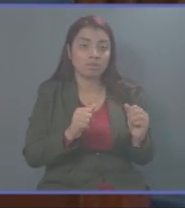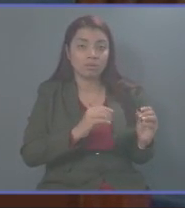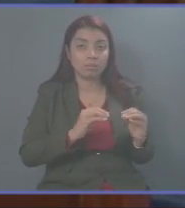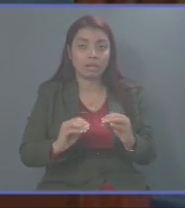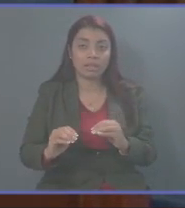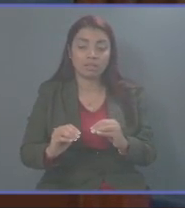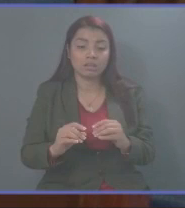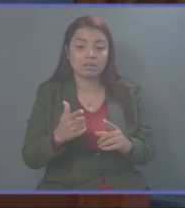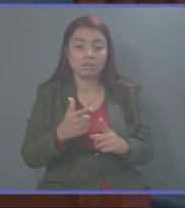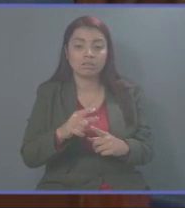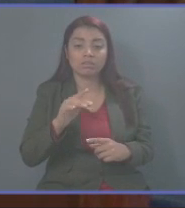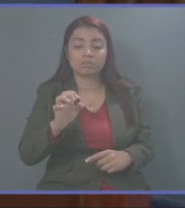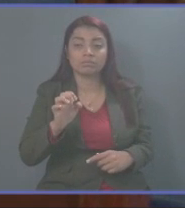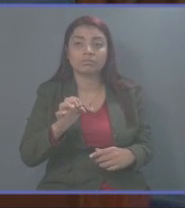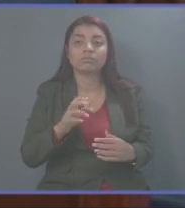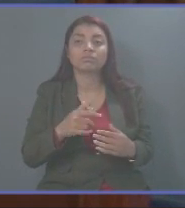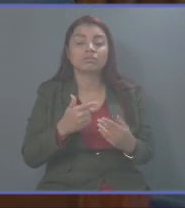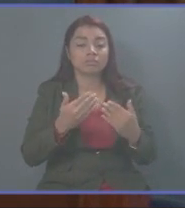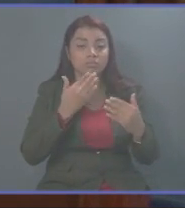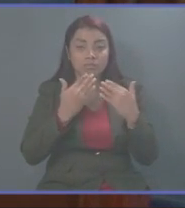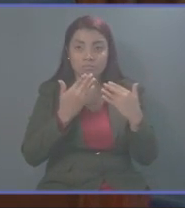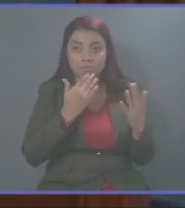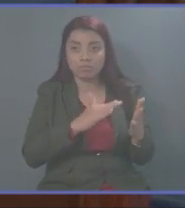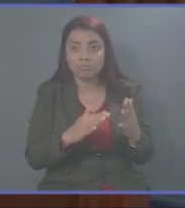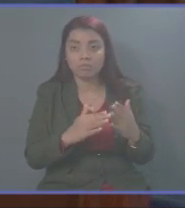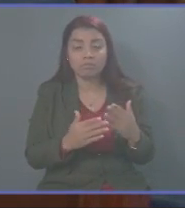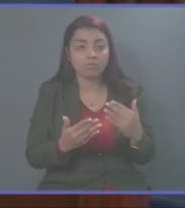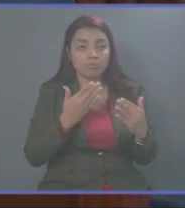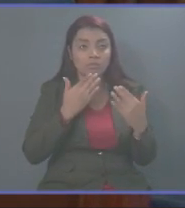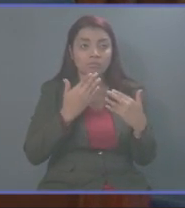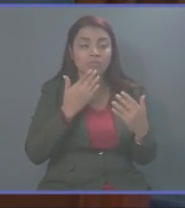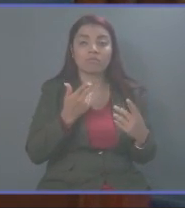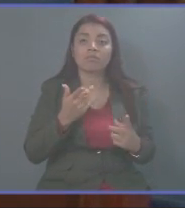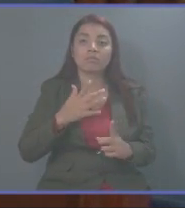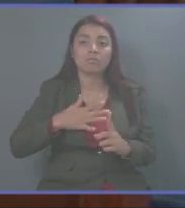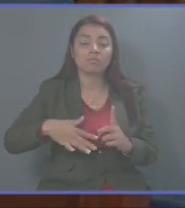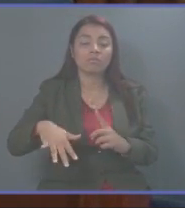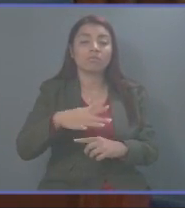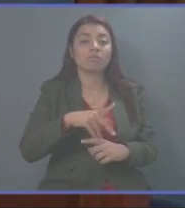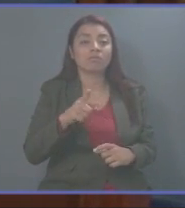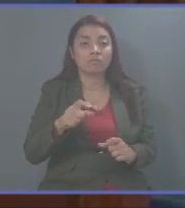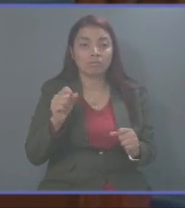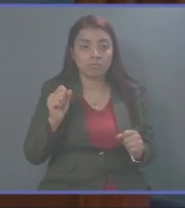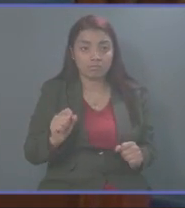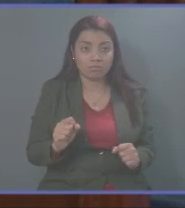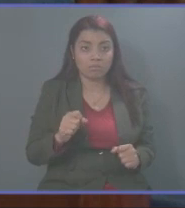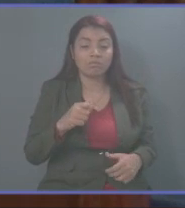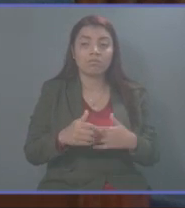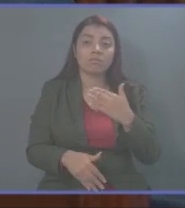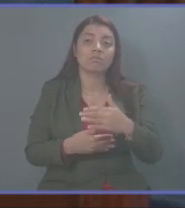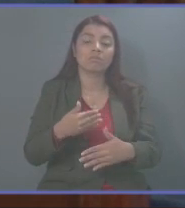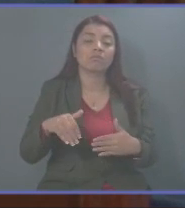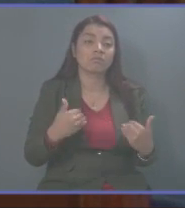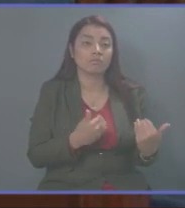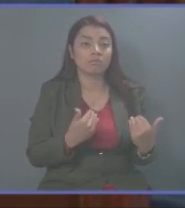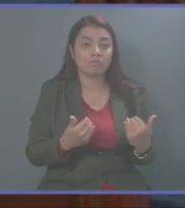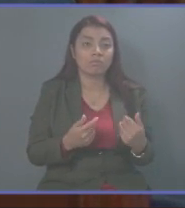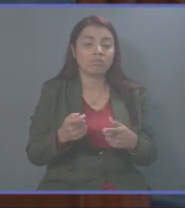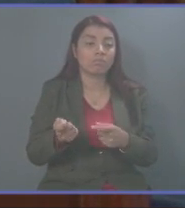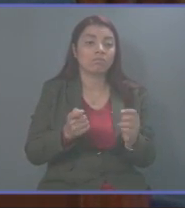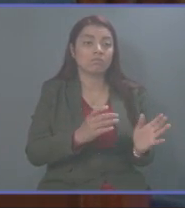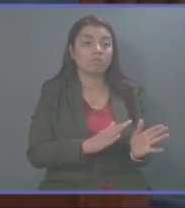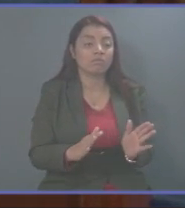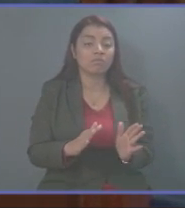operativos. Literal E, indicación expresa de los sitios en donde se recuperarán, procesarán, almacenarán y manipularán